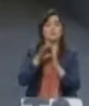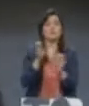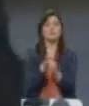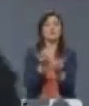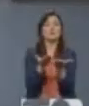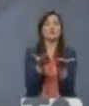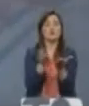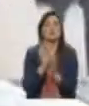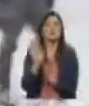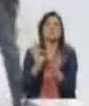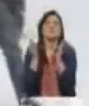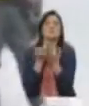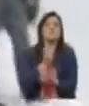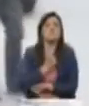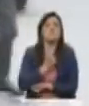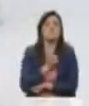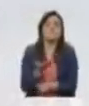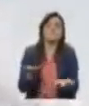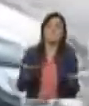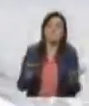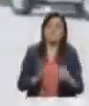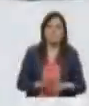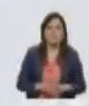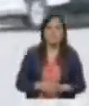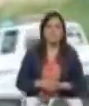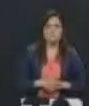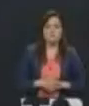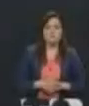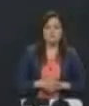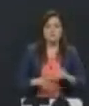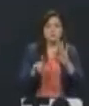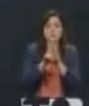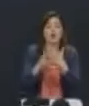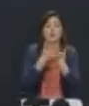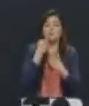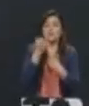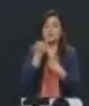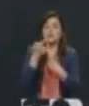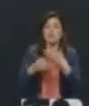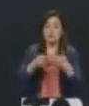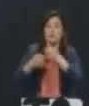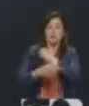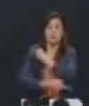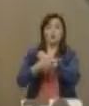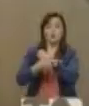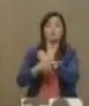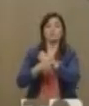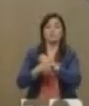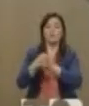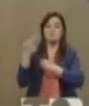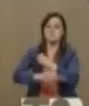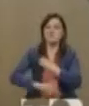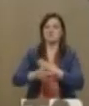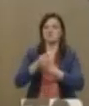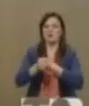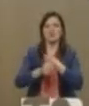cometen en el entorno familiar, agravante que es tomado en cuenta por el Código Integral Penal al momento de imponer las penas. El